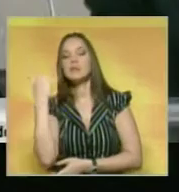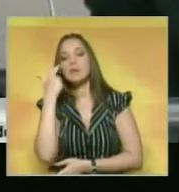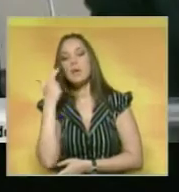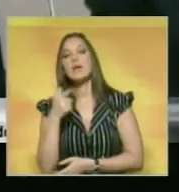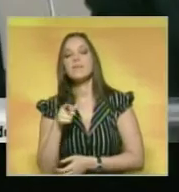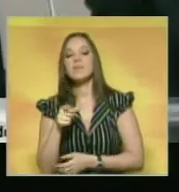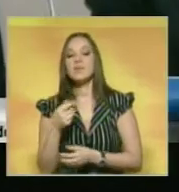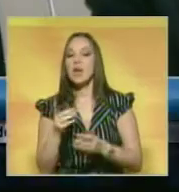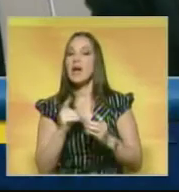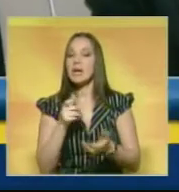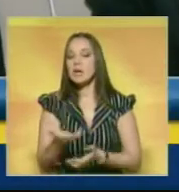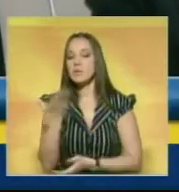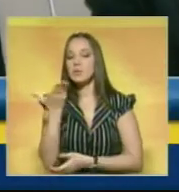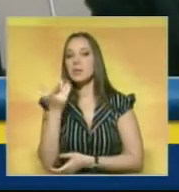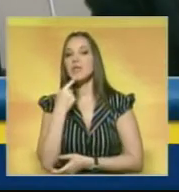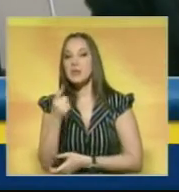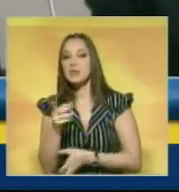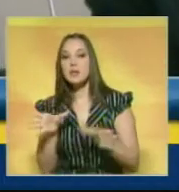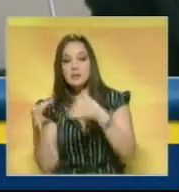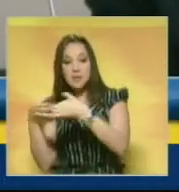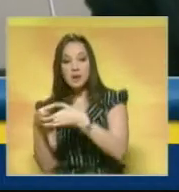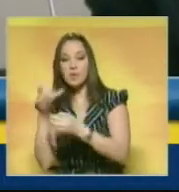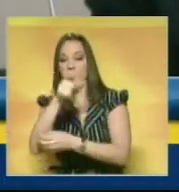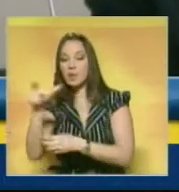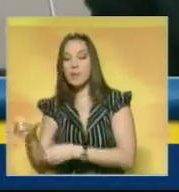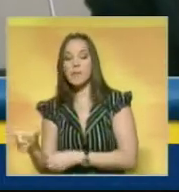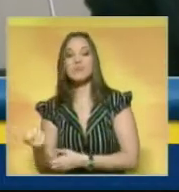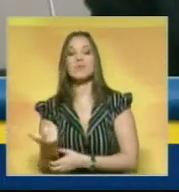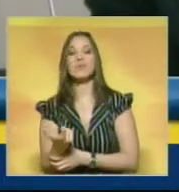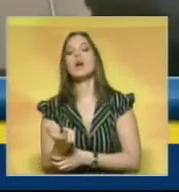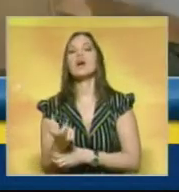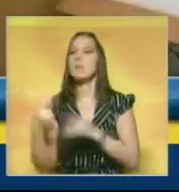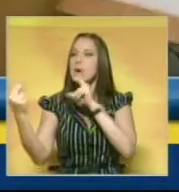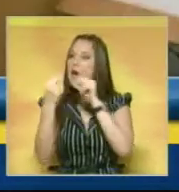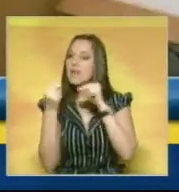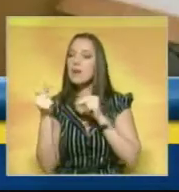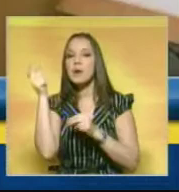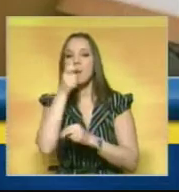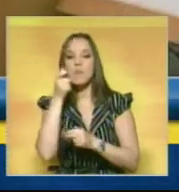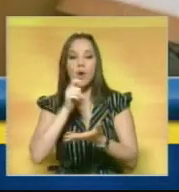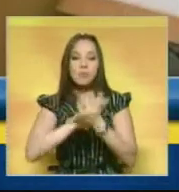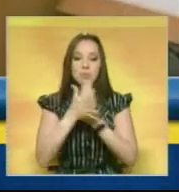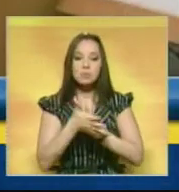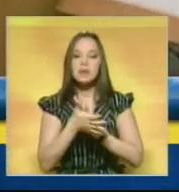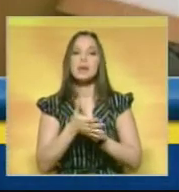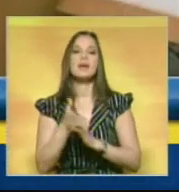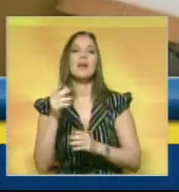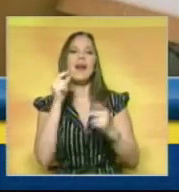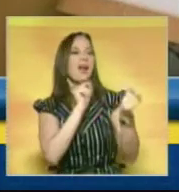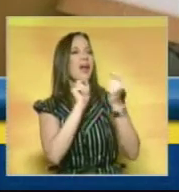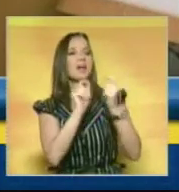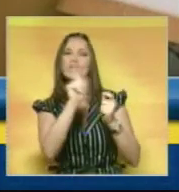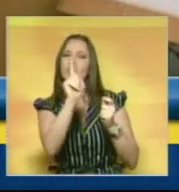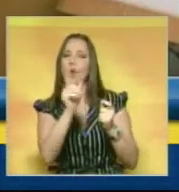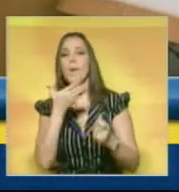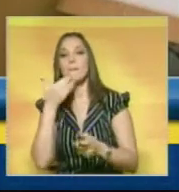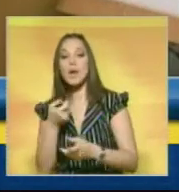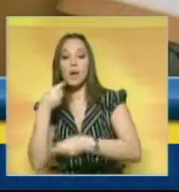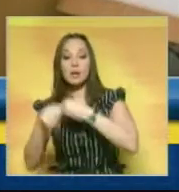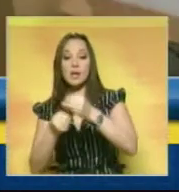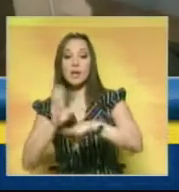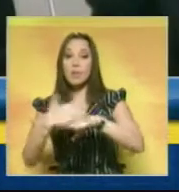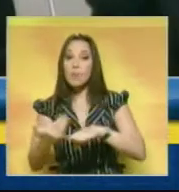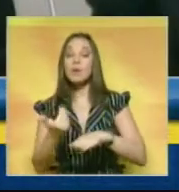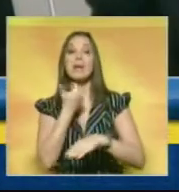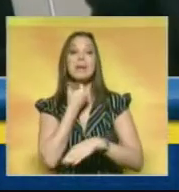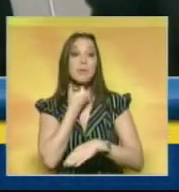acciones. En su discurso en el Consejo de Seguridad de la Organización de las Naciones Unidas, explicó que es necesario menos discusión y más acción porque la enfermedad podría